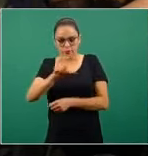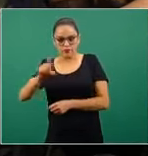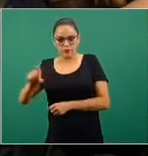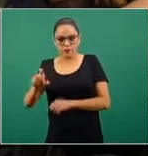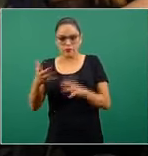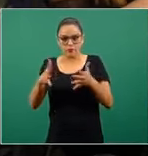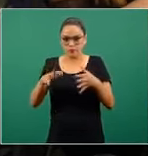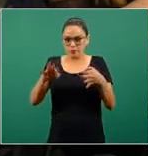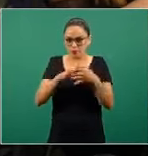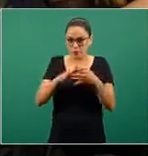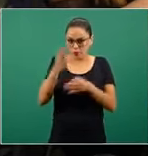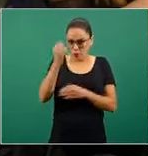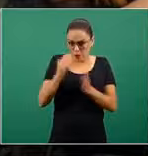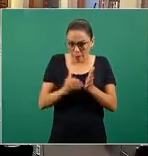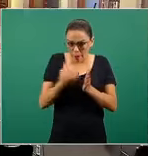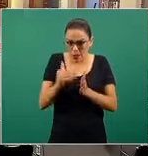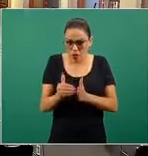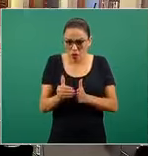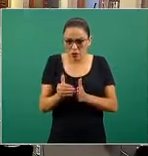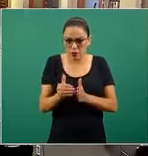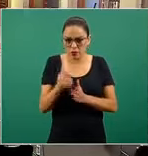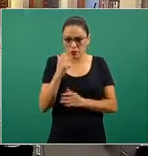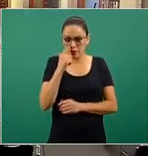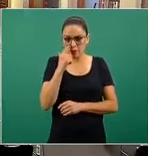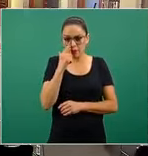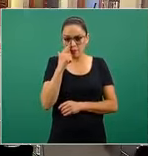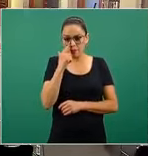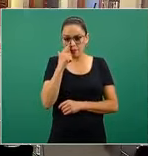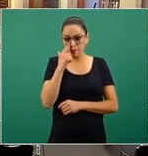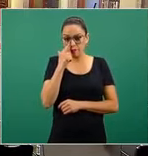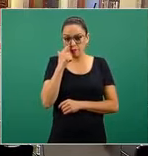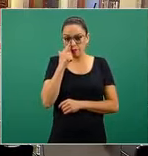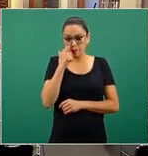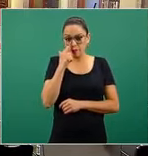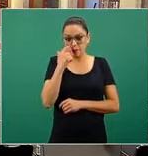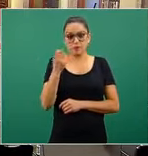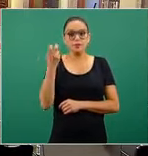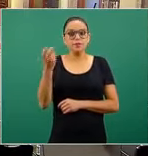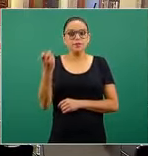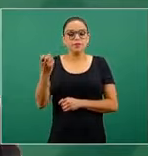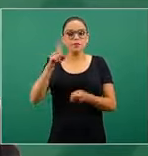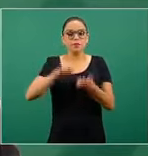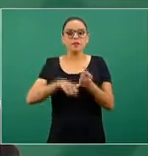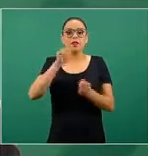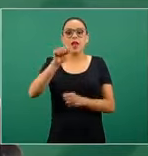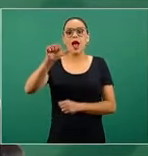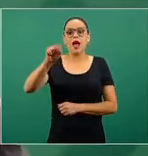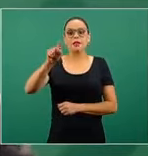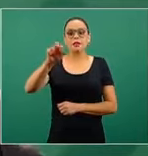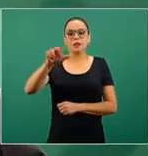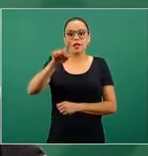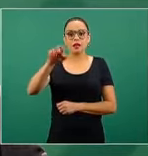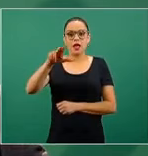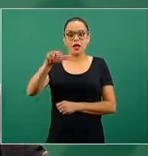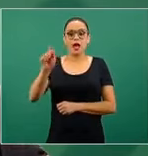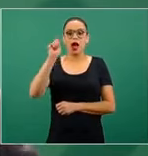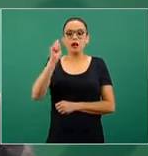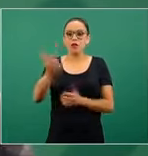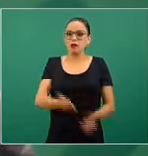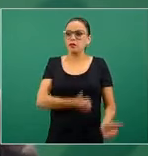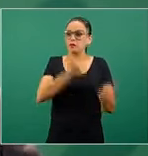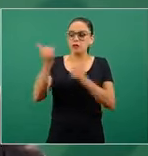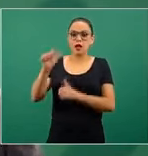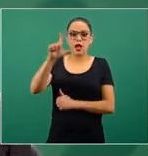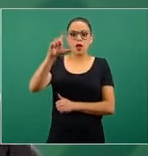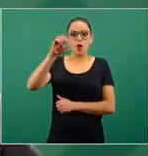millones entre las dos que se están… Esas está programado que son las de AstraZeneca que se estarán envasando en la planta de